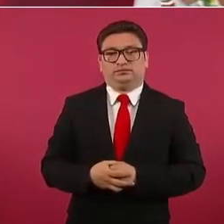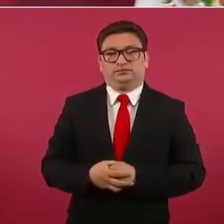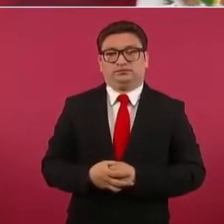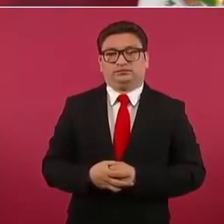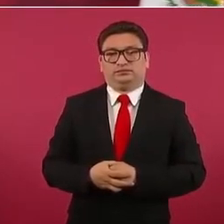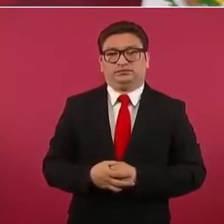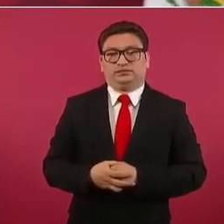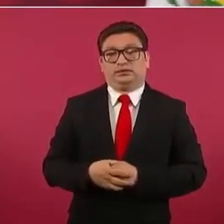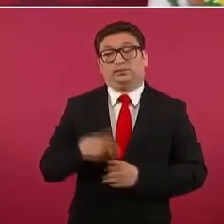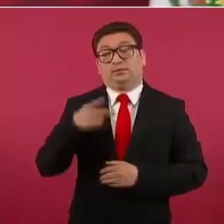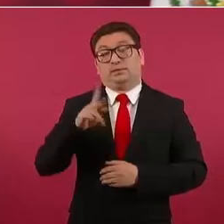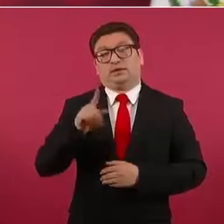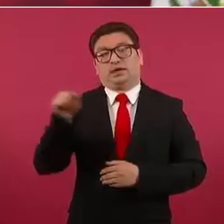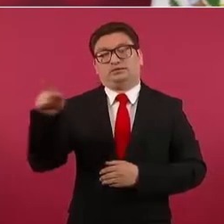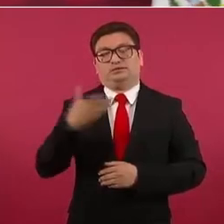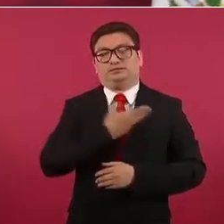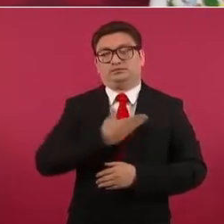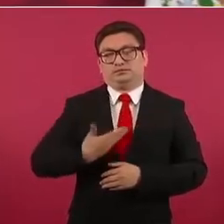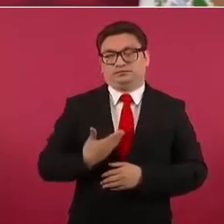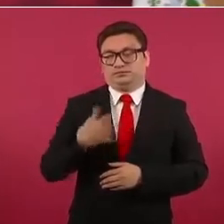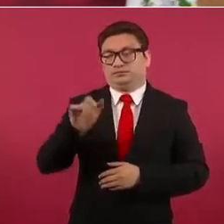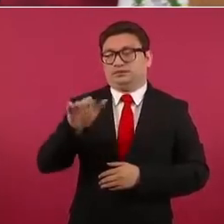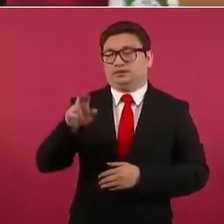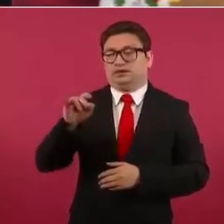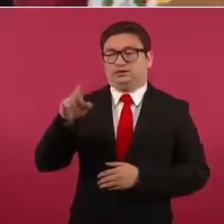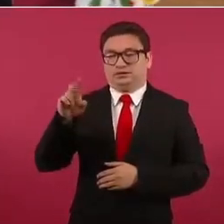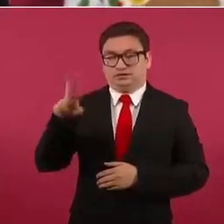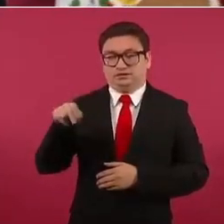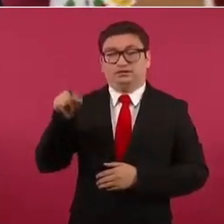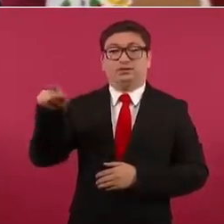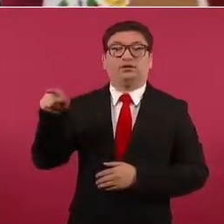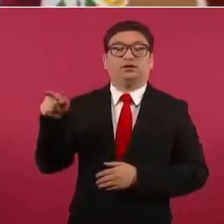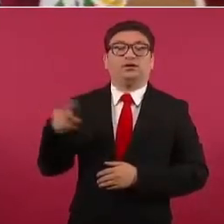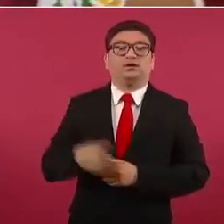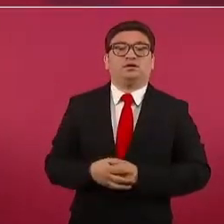Nada más que el presidente Biden es un